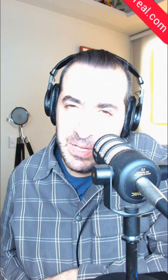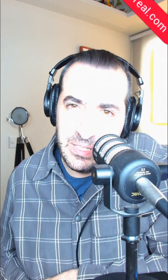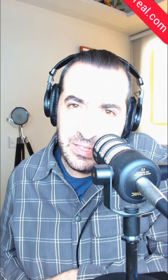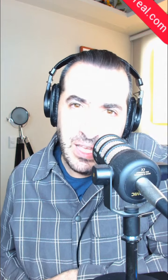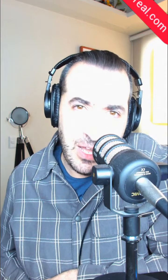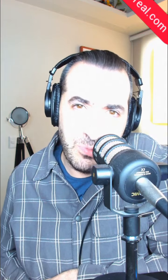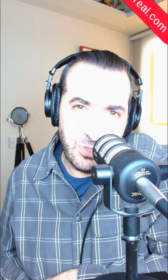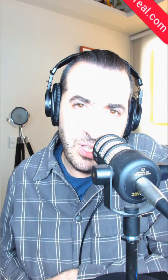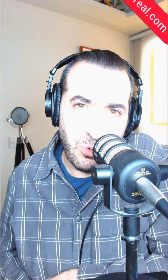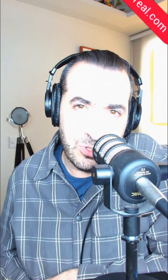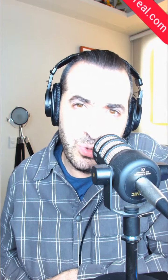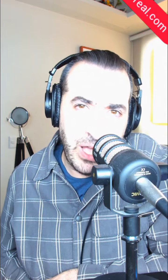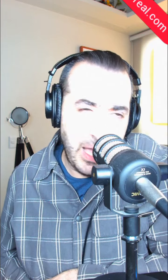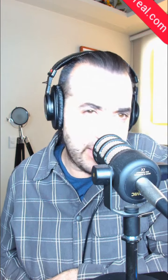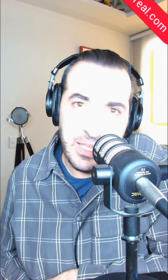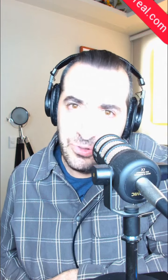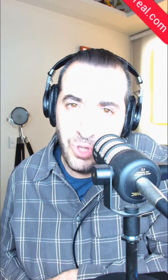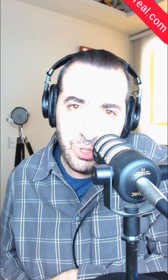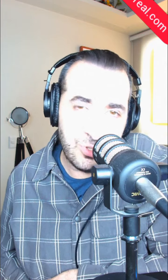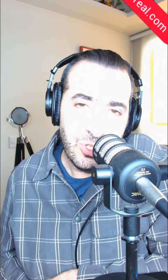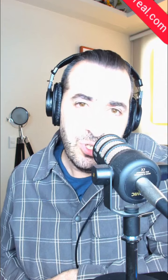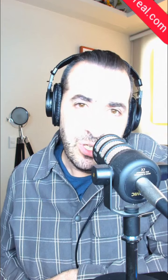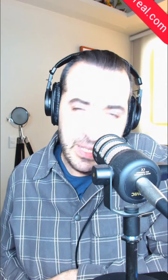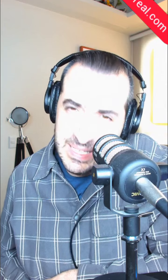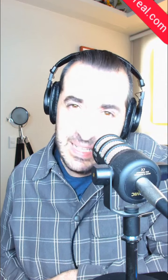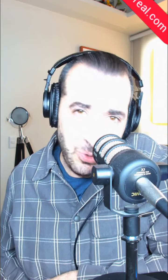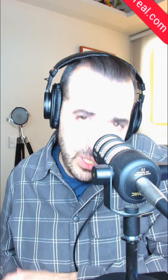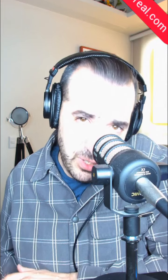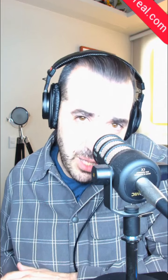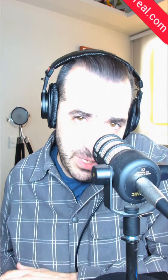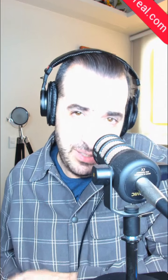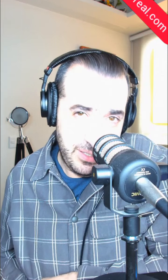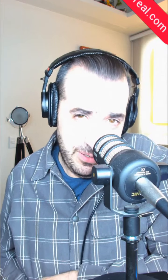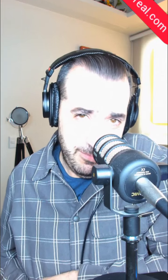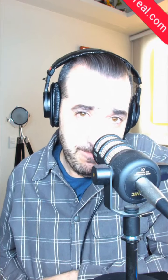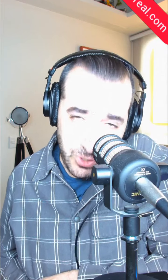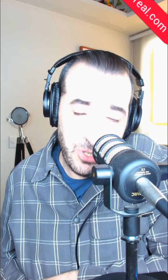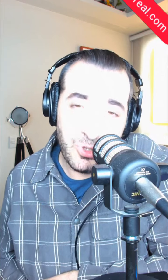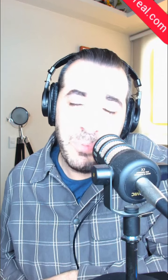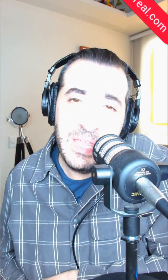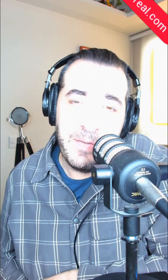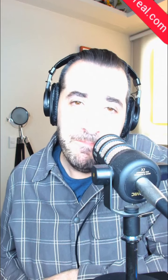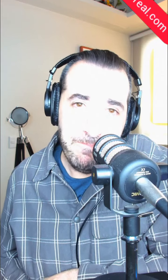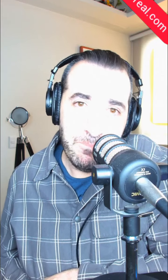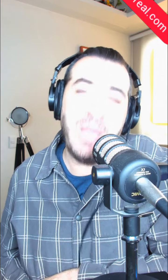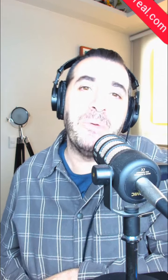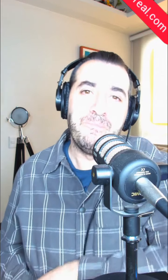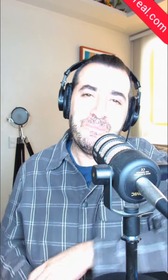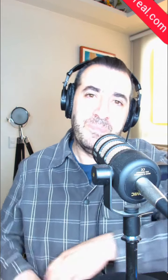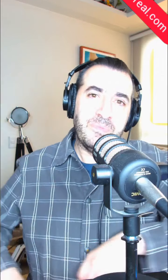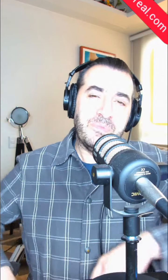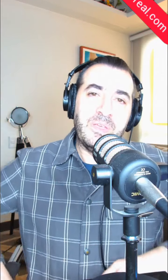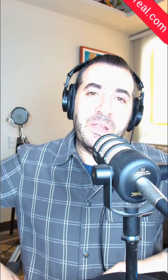el presidente de la Comisión de Cultura hace 2 legislaturas, nada más. No se nos olvide.